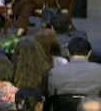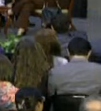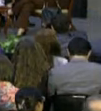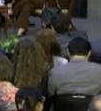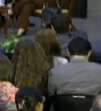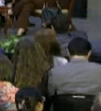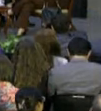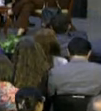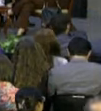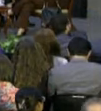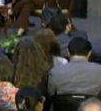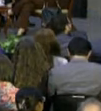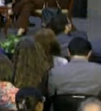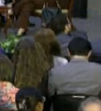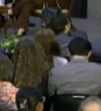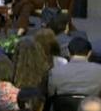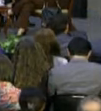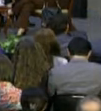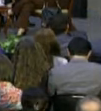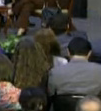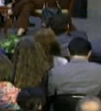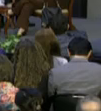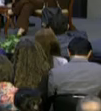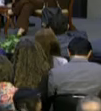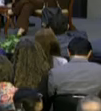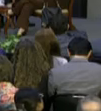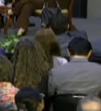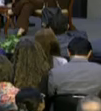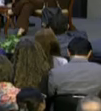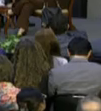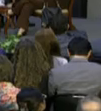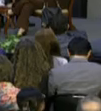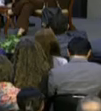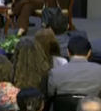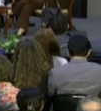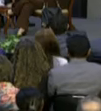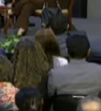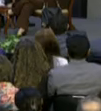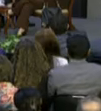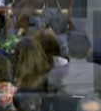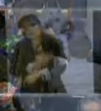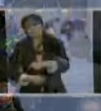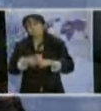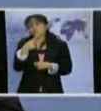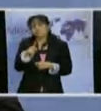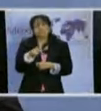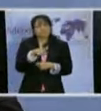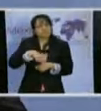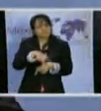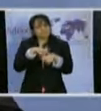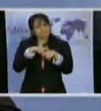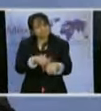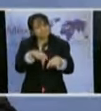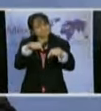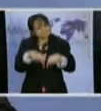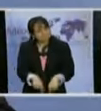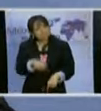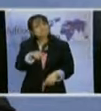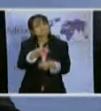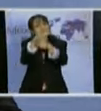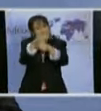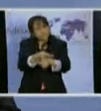Muchas gracias por la invitación y muchas gracias a ustedes por su persistencia y su paciencia en este que es el último